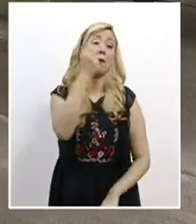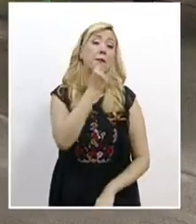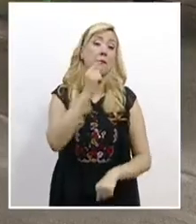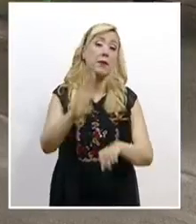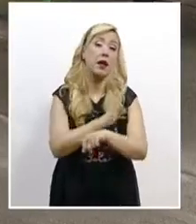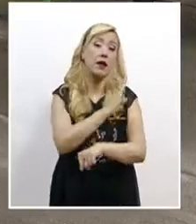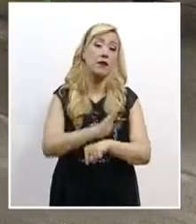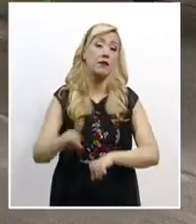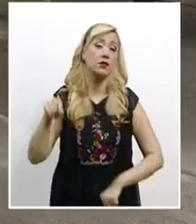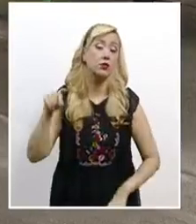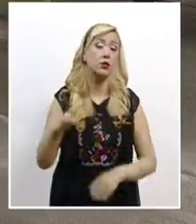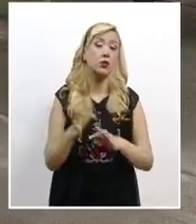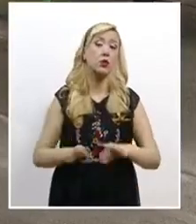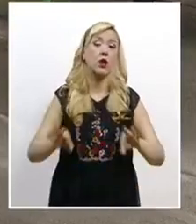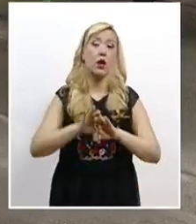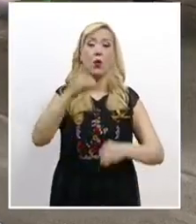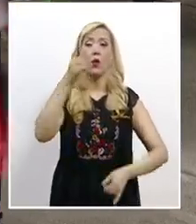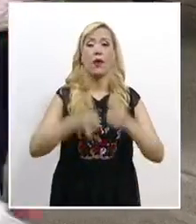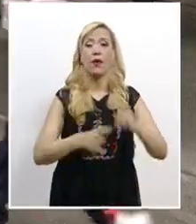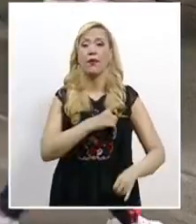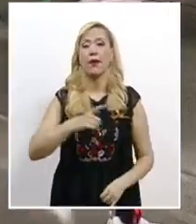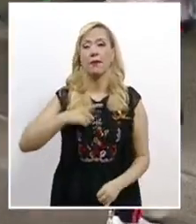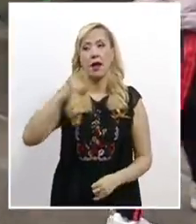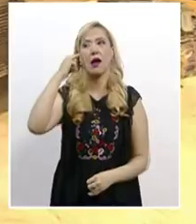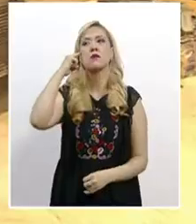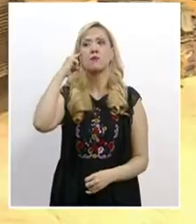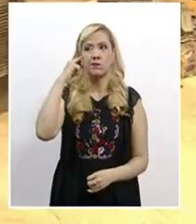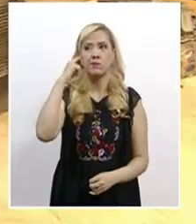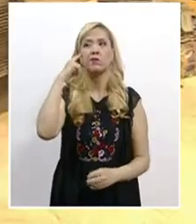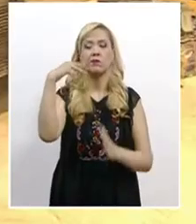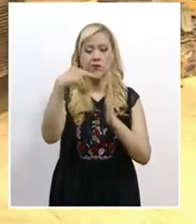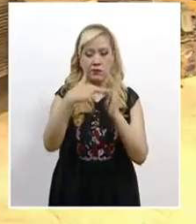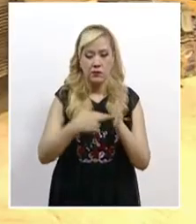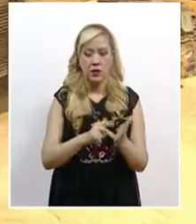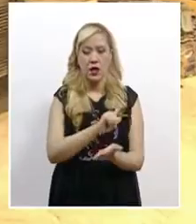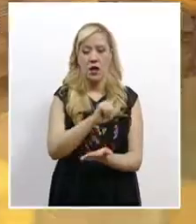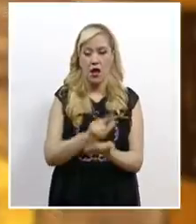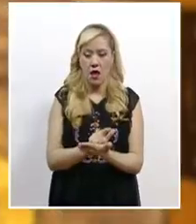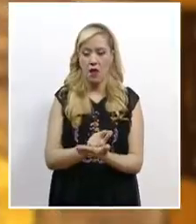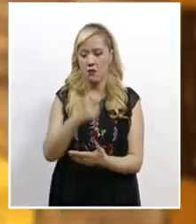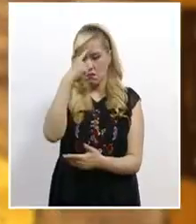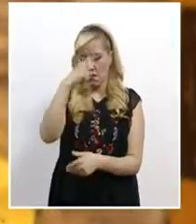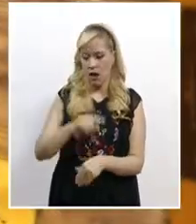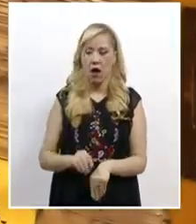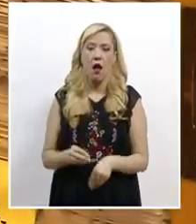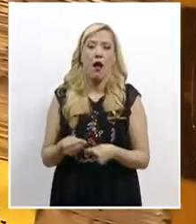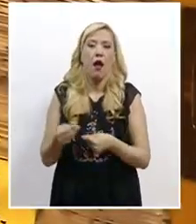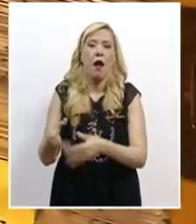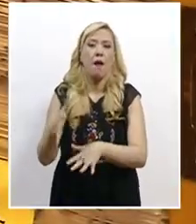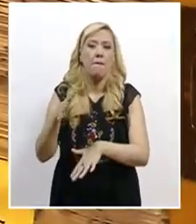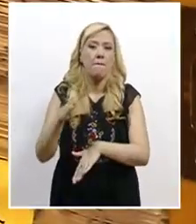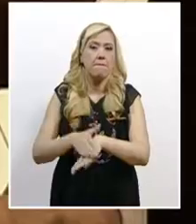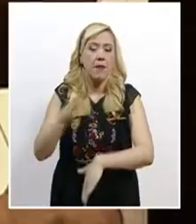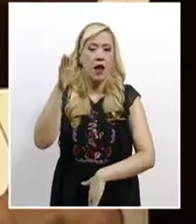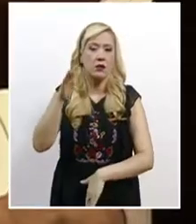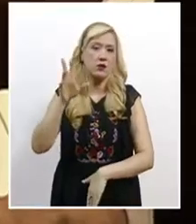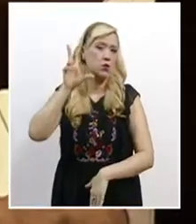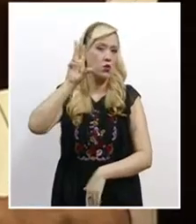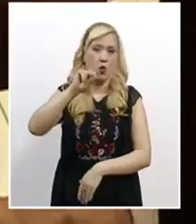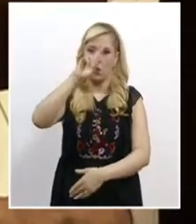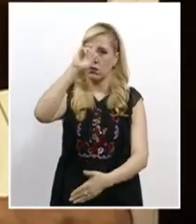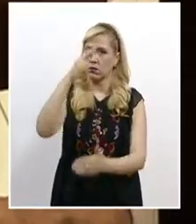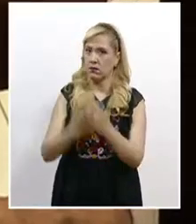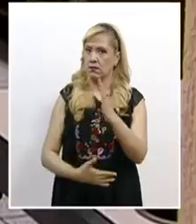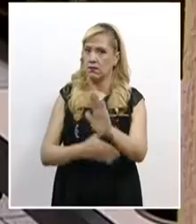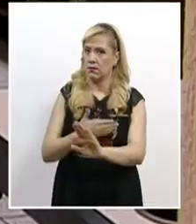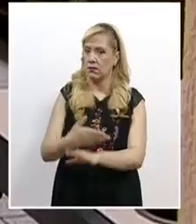a los juzgadores para armonizar normas y principios siempre que advierta que su aplicación afectaría o obstaculizaría